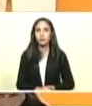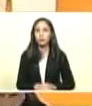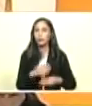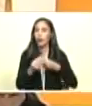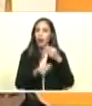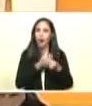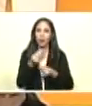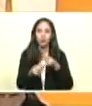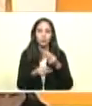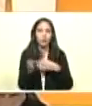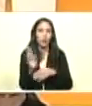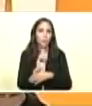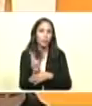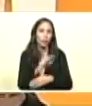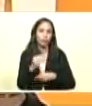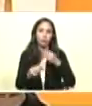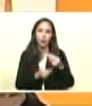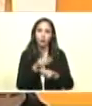inmediatamente